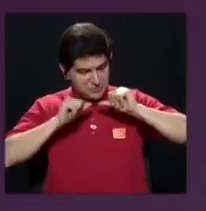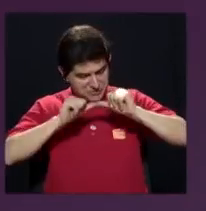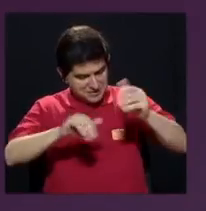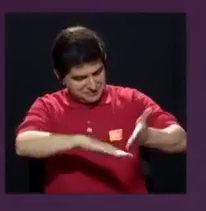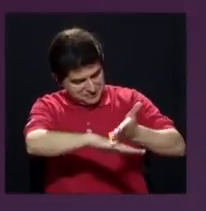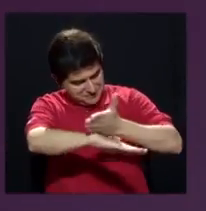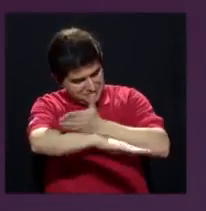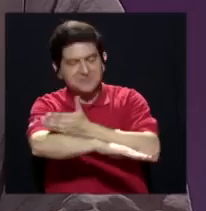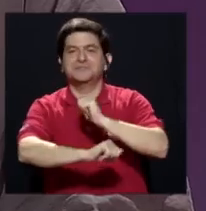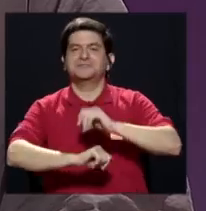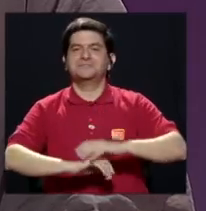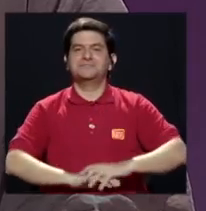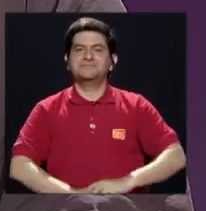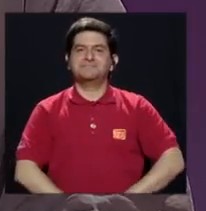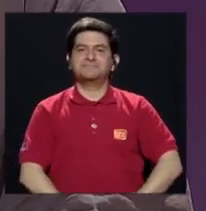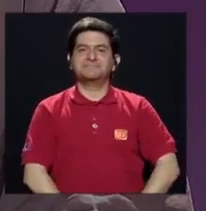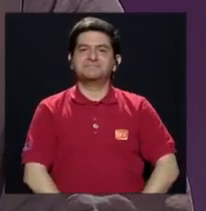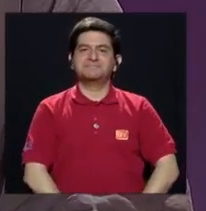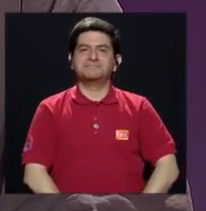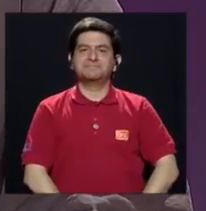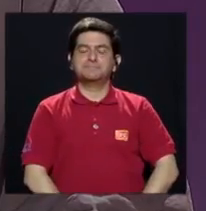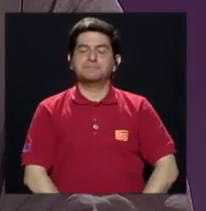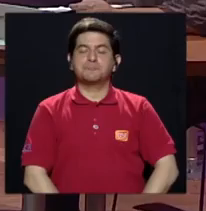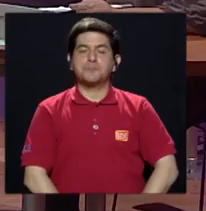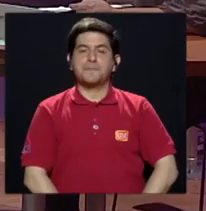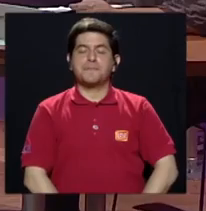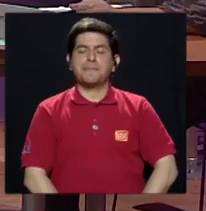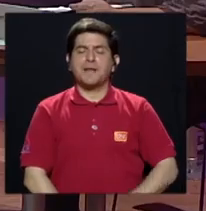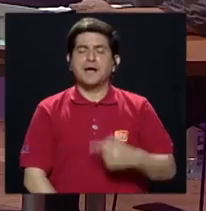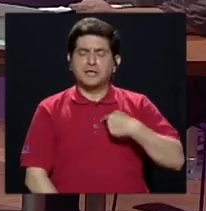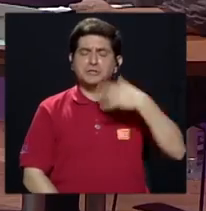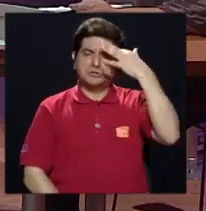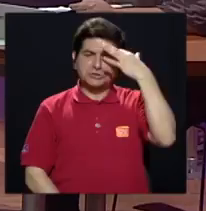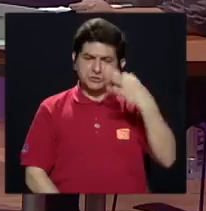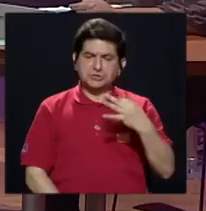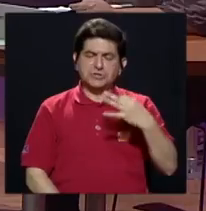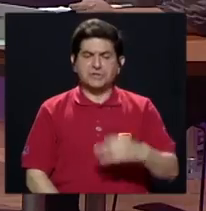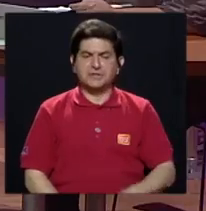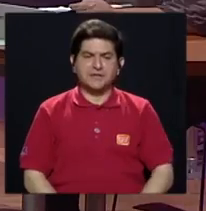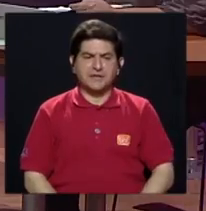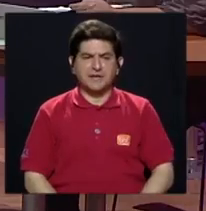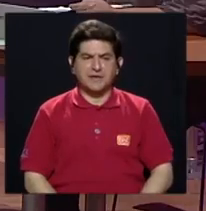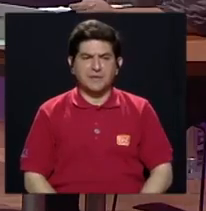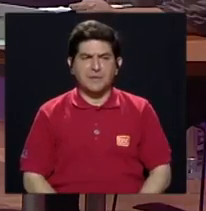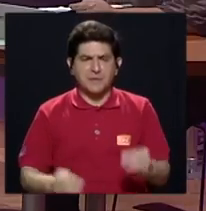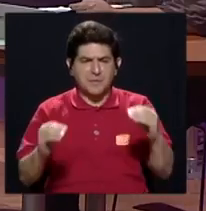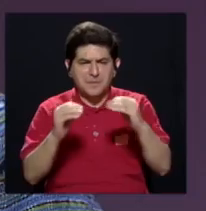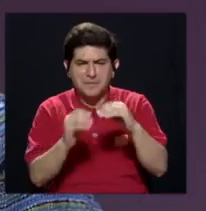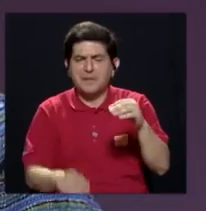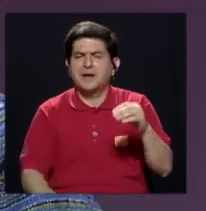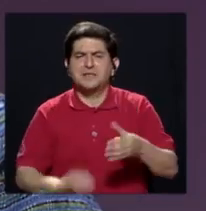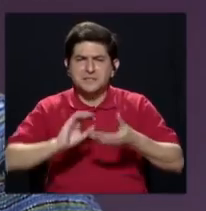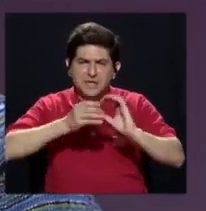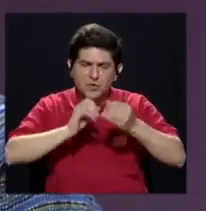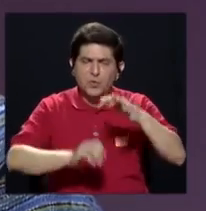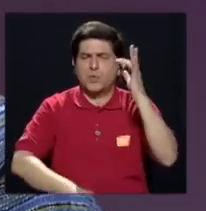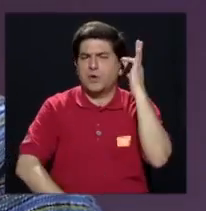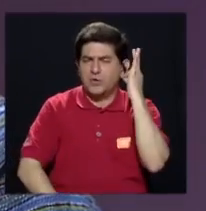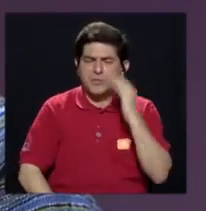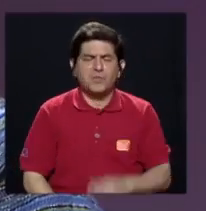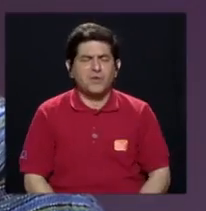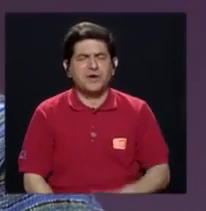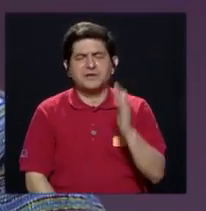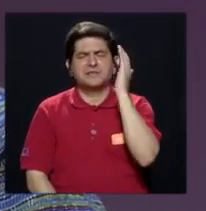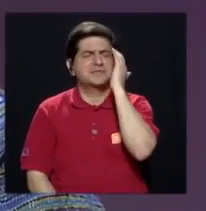adelante sí y yo creo que cada vez son muchas más mujeres con sabidurías